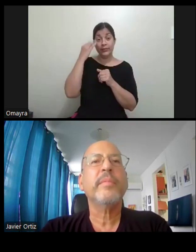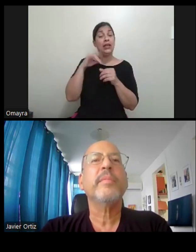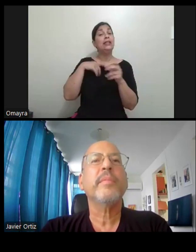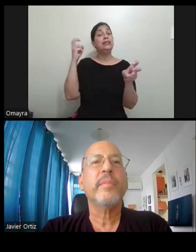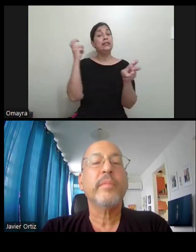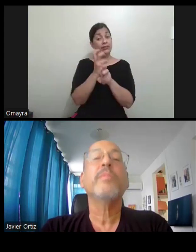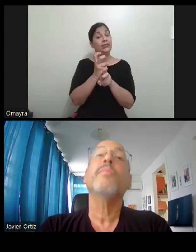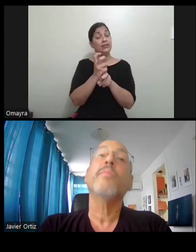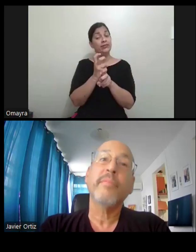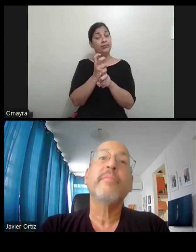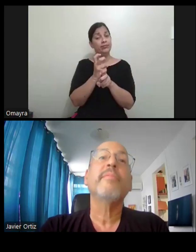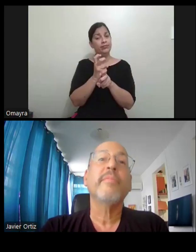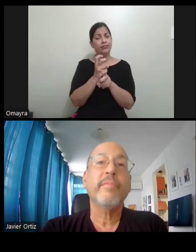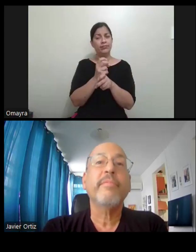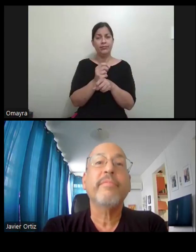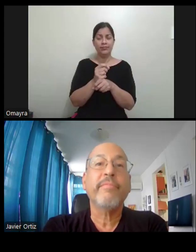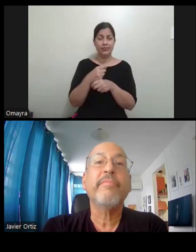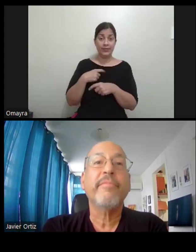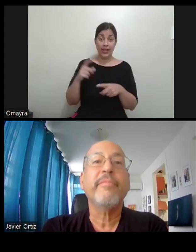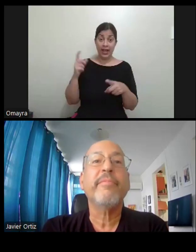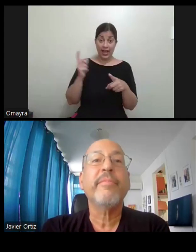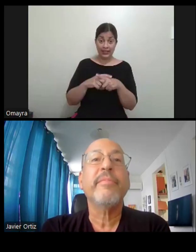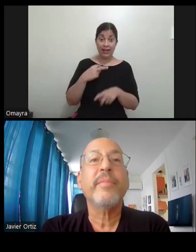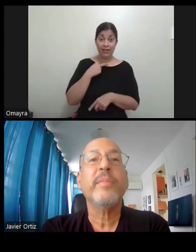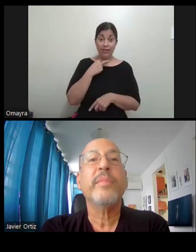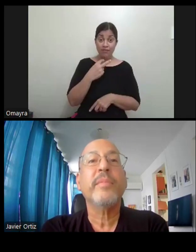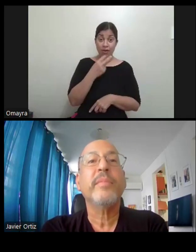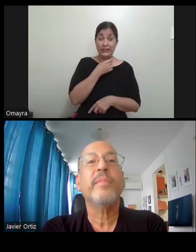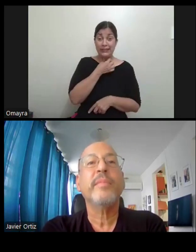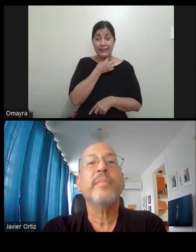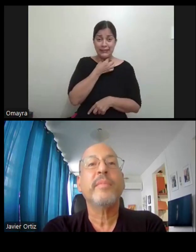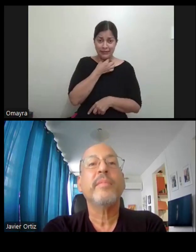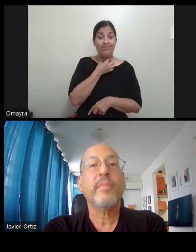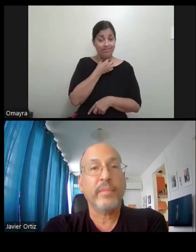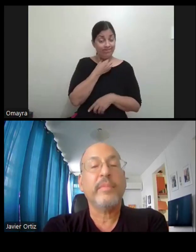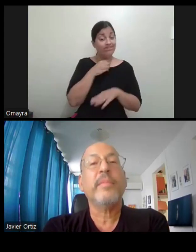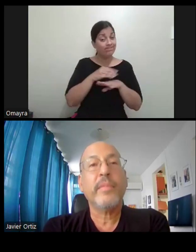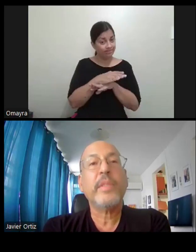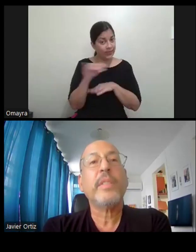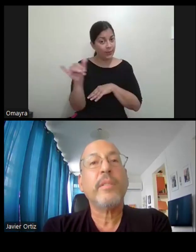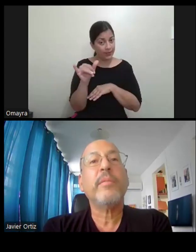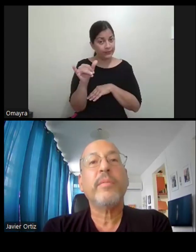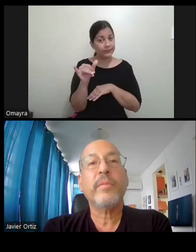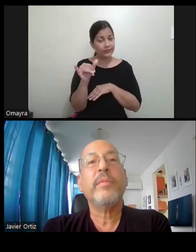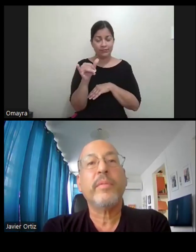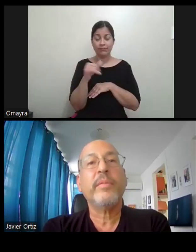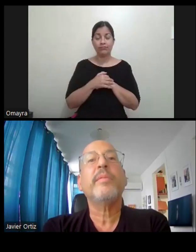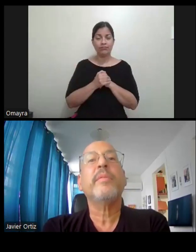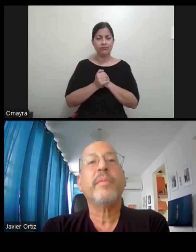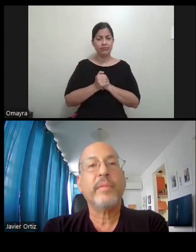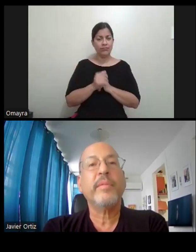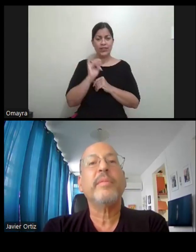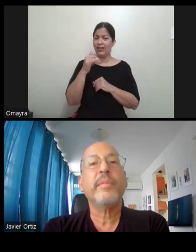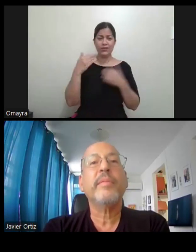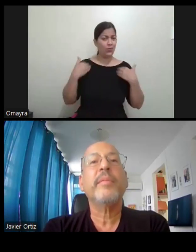difíciles. Y hasta estar ronco puede afectar. Toda la respiración son bien corporales, ¿no? Hay